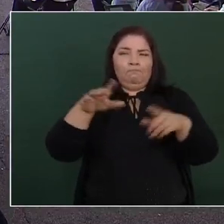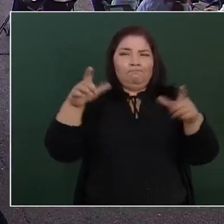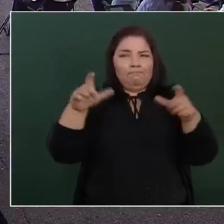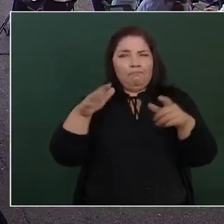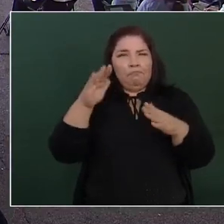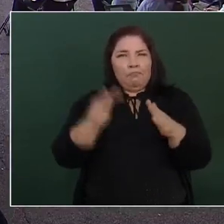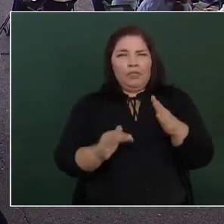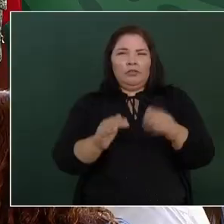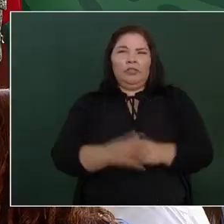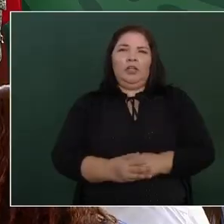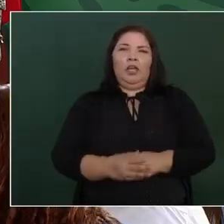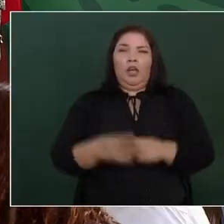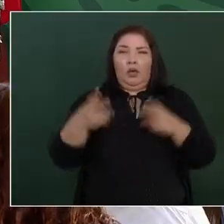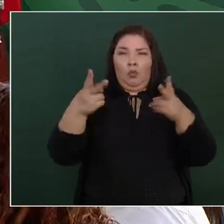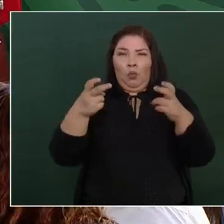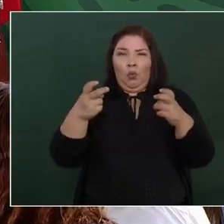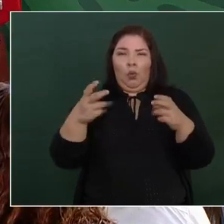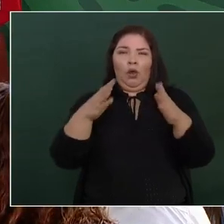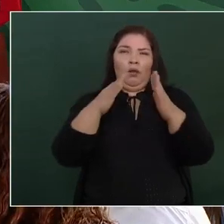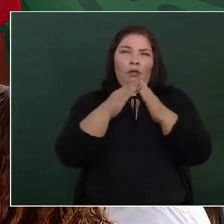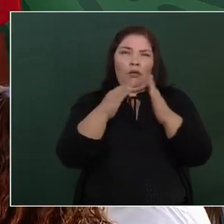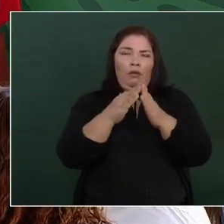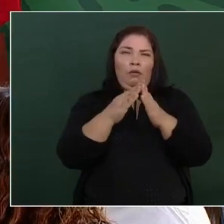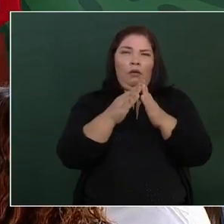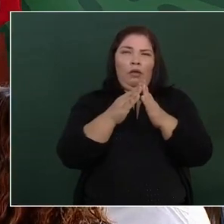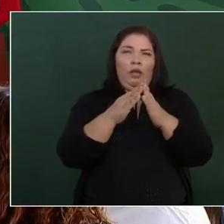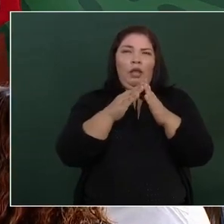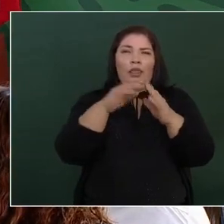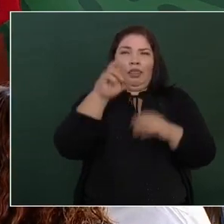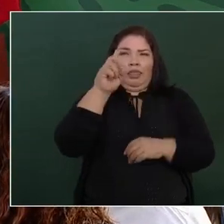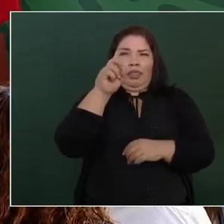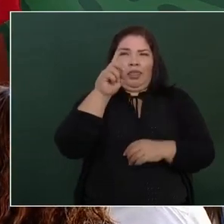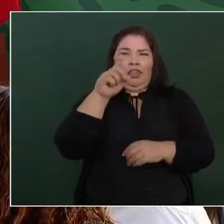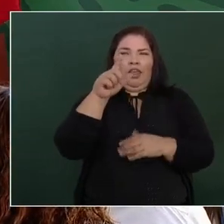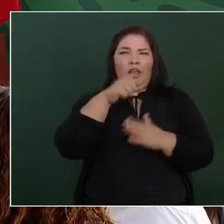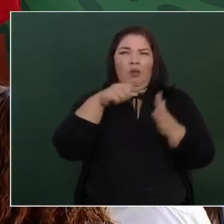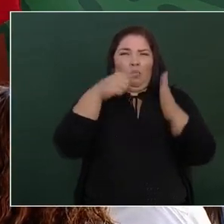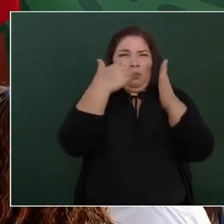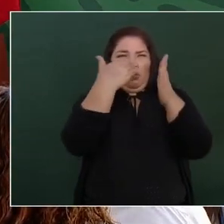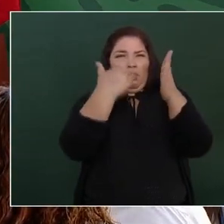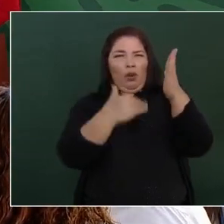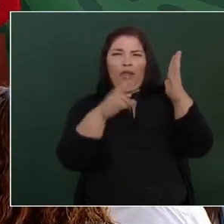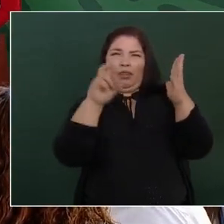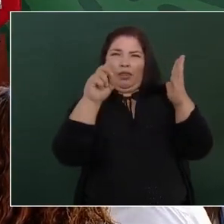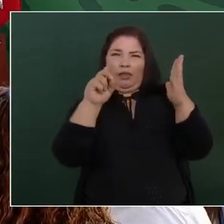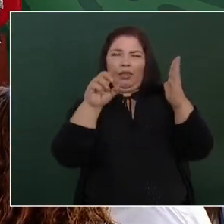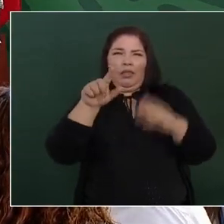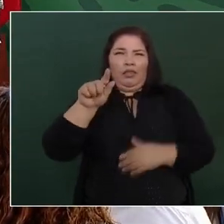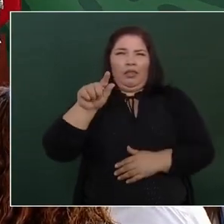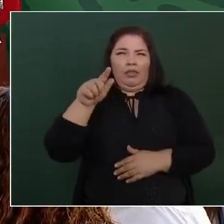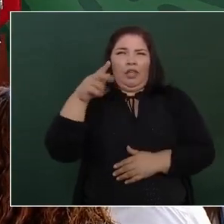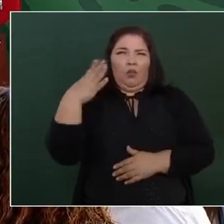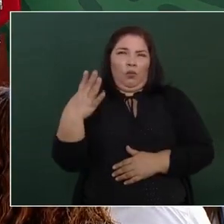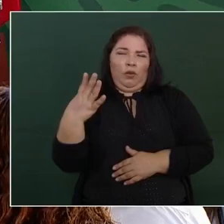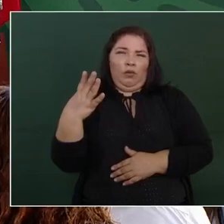reducidos. En robo a casa habitación, el 30 lugar, 74